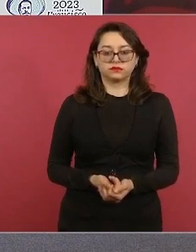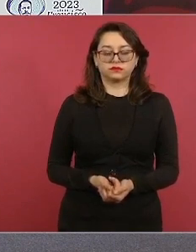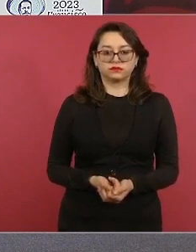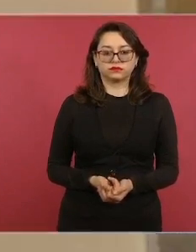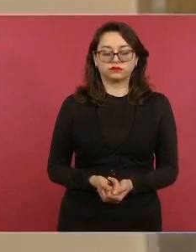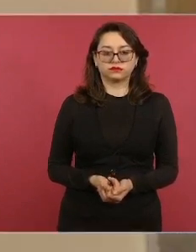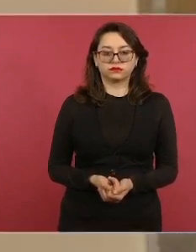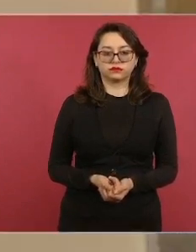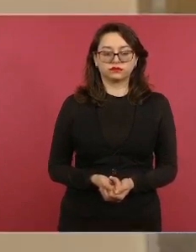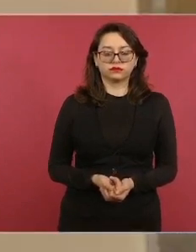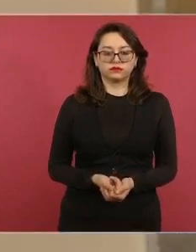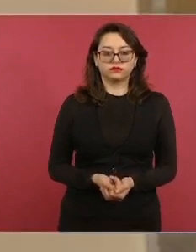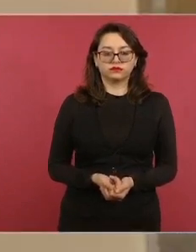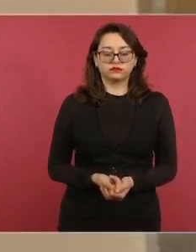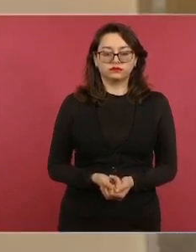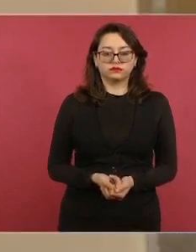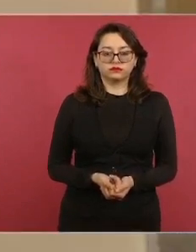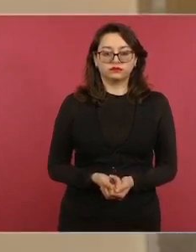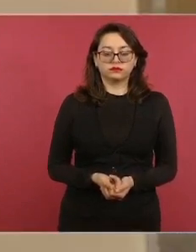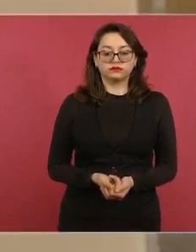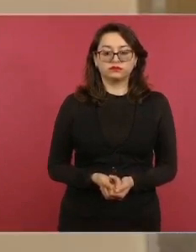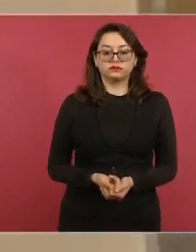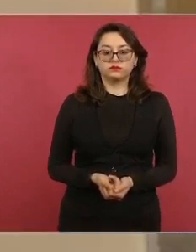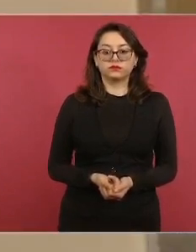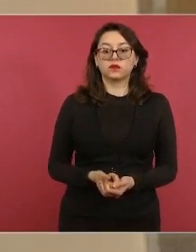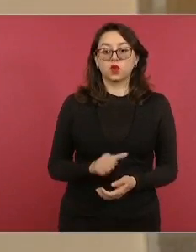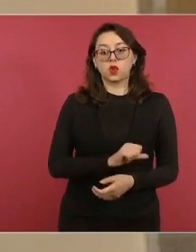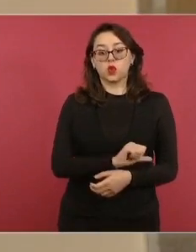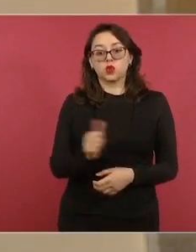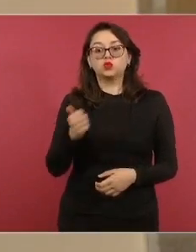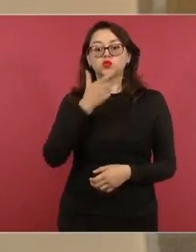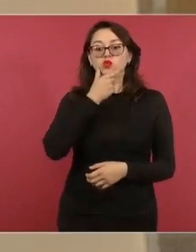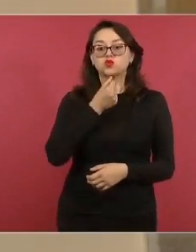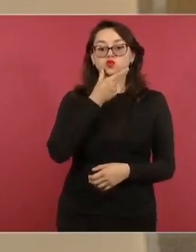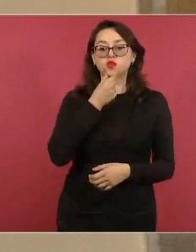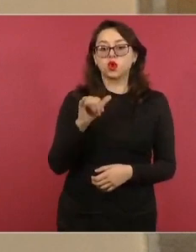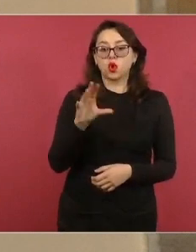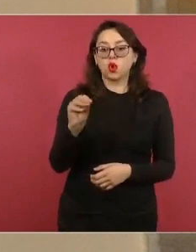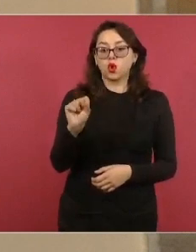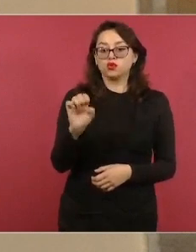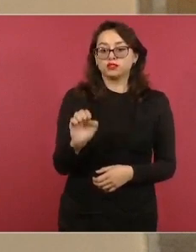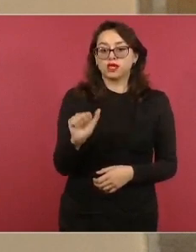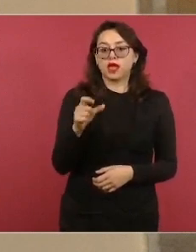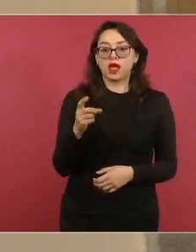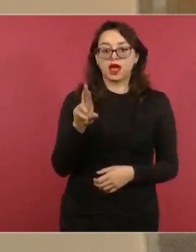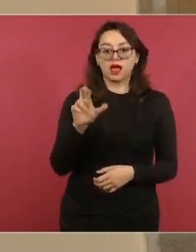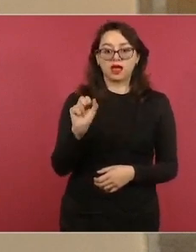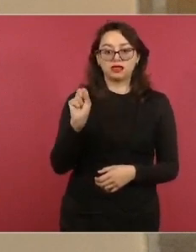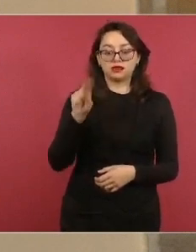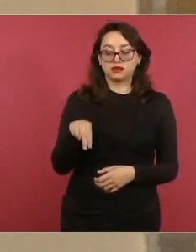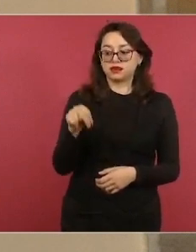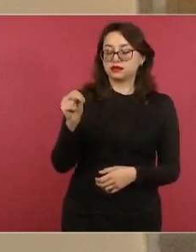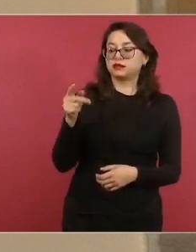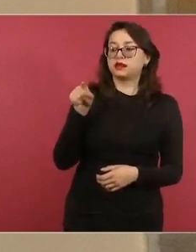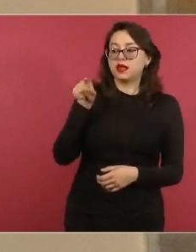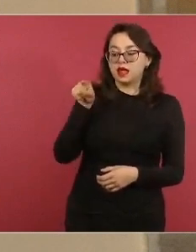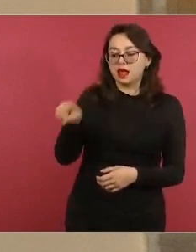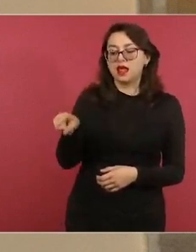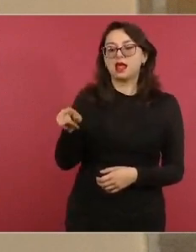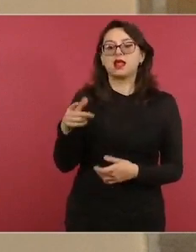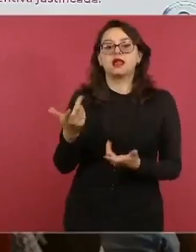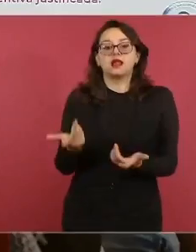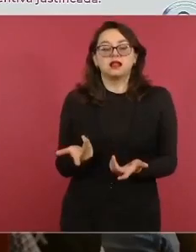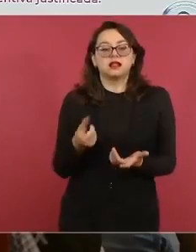la vinculación a proceso de José Adrián n él es presunto integrante del grupo criminal las líneas se le acusa de